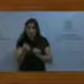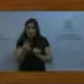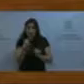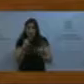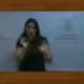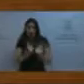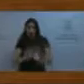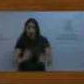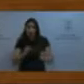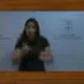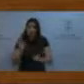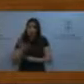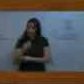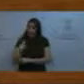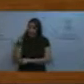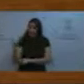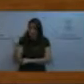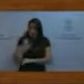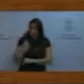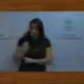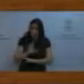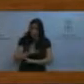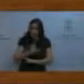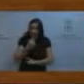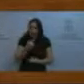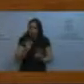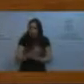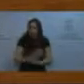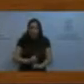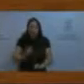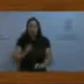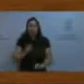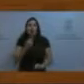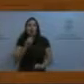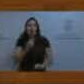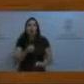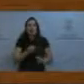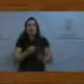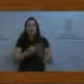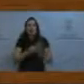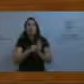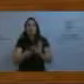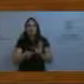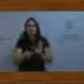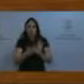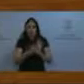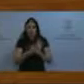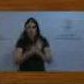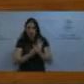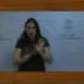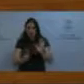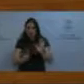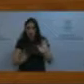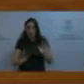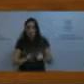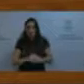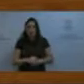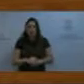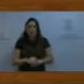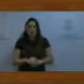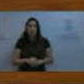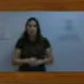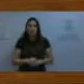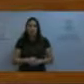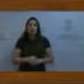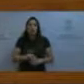Emplazamiento de la Unión Europea. Ninguna. Solo hablaba de modificar el TROTU. Bueno, y yo